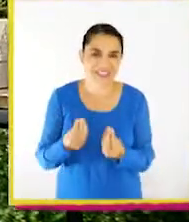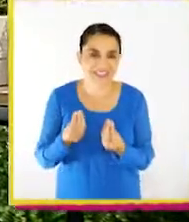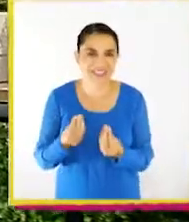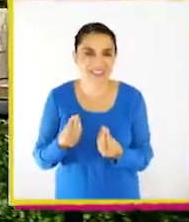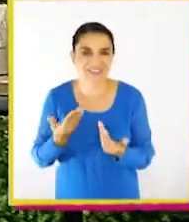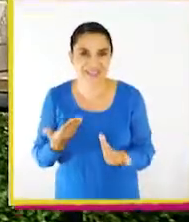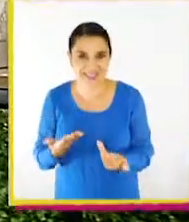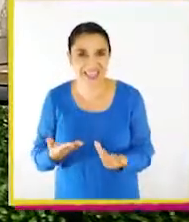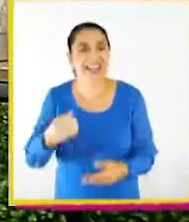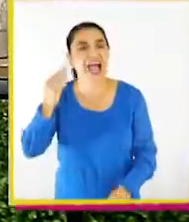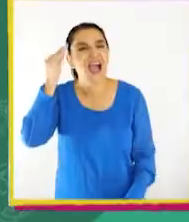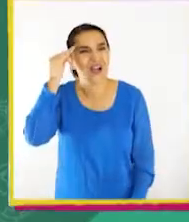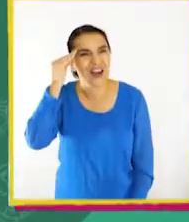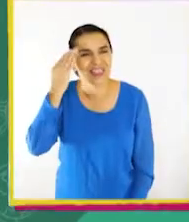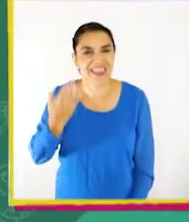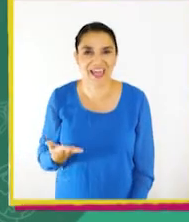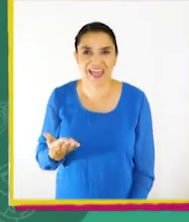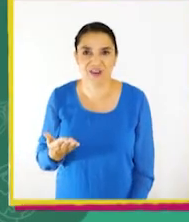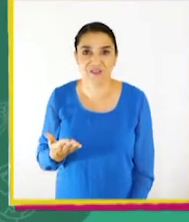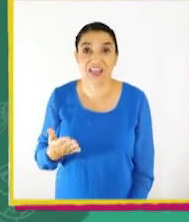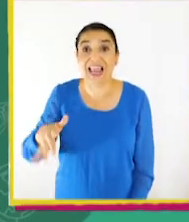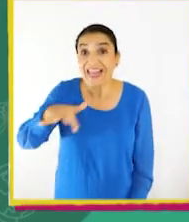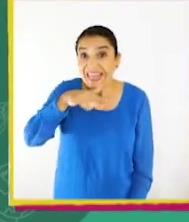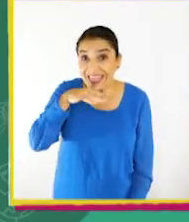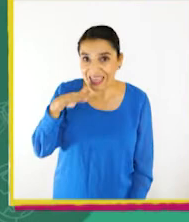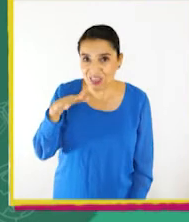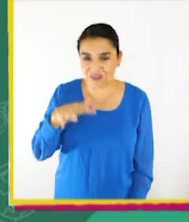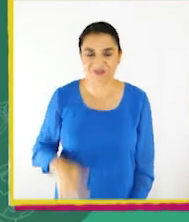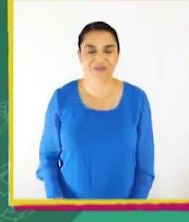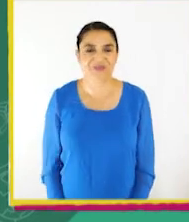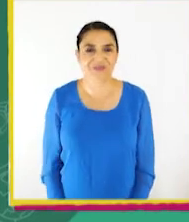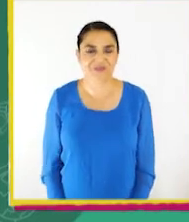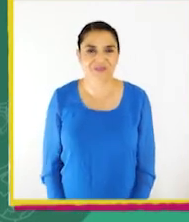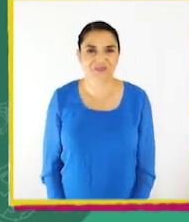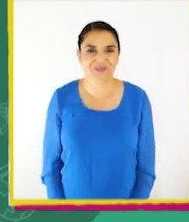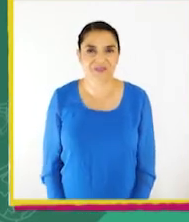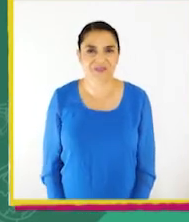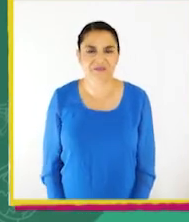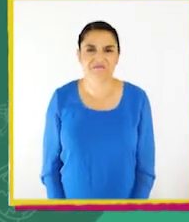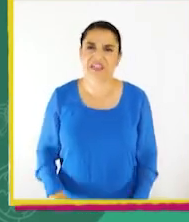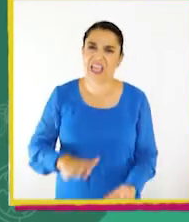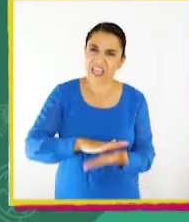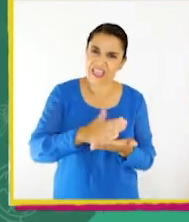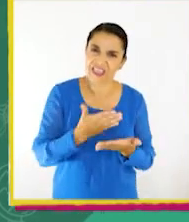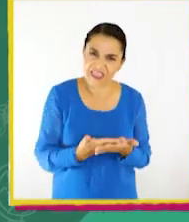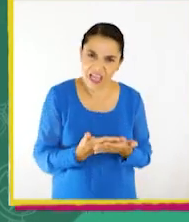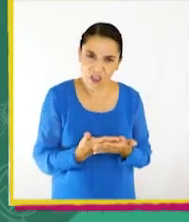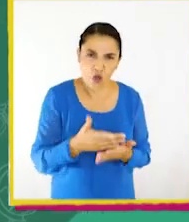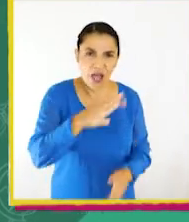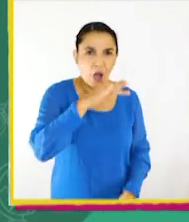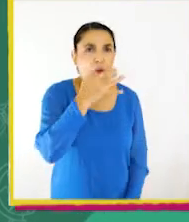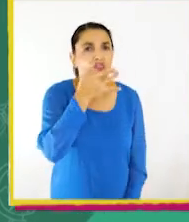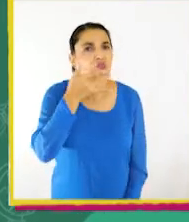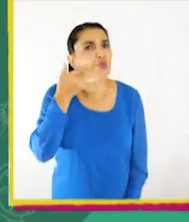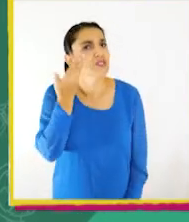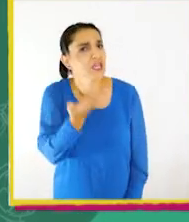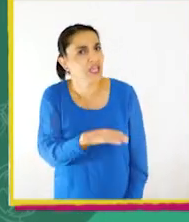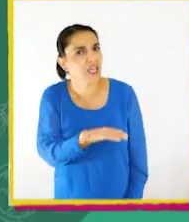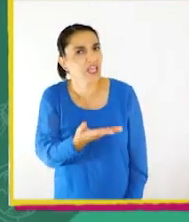¡Muy bien! ¿Se acordaron? En estado líquido. ¿Y en qué estado podemos encontrar el agua